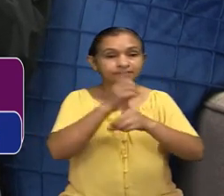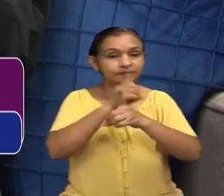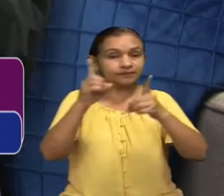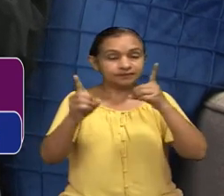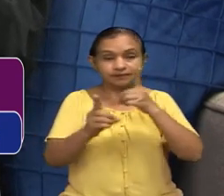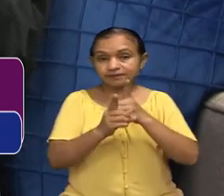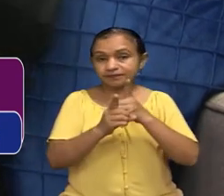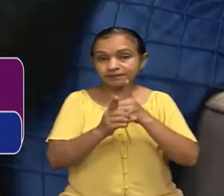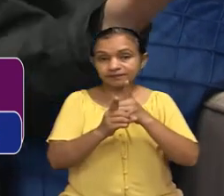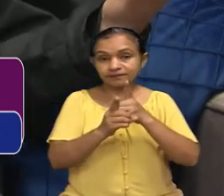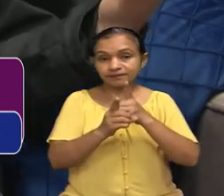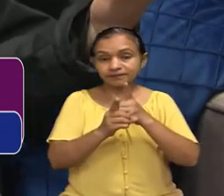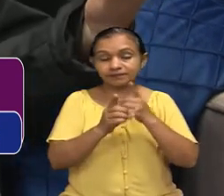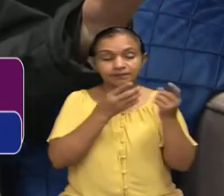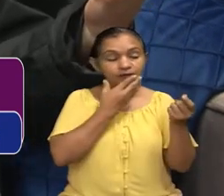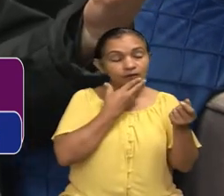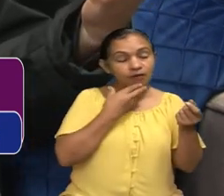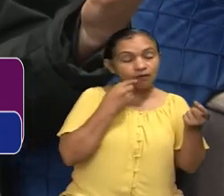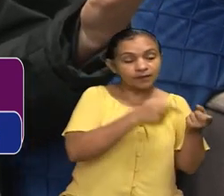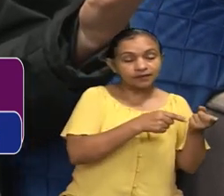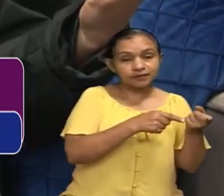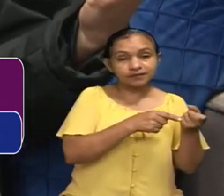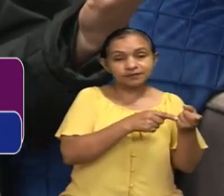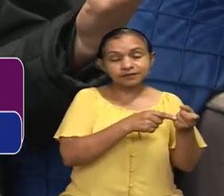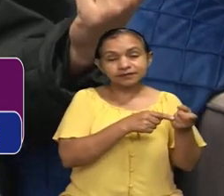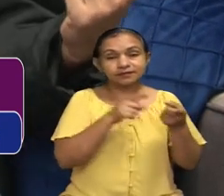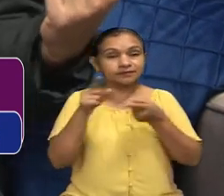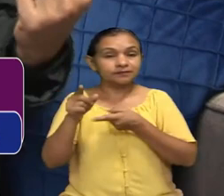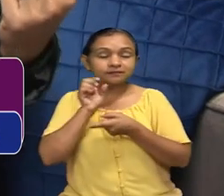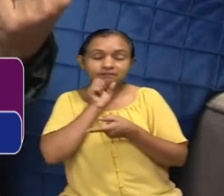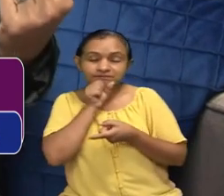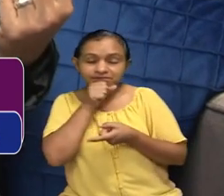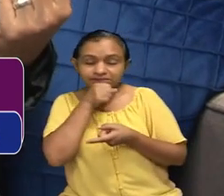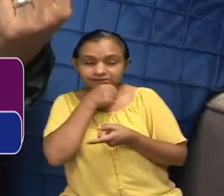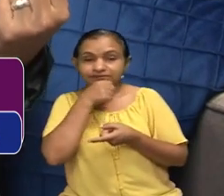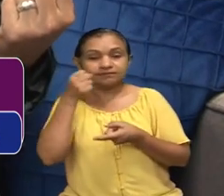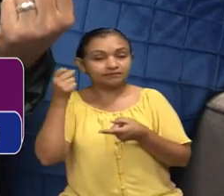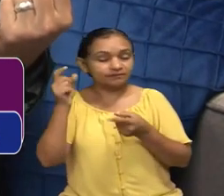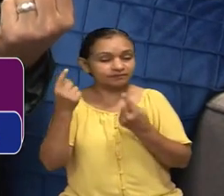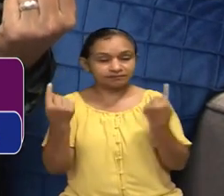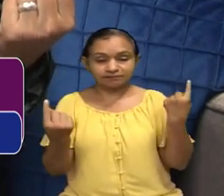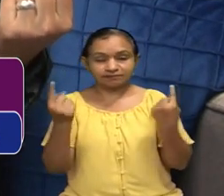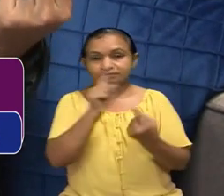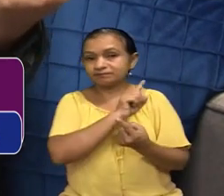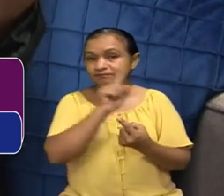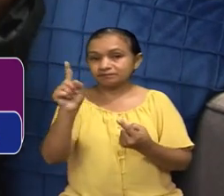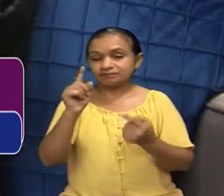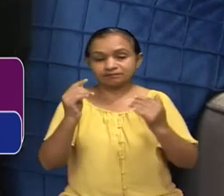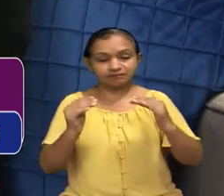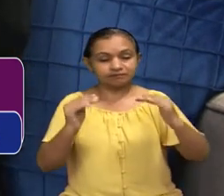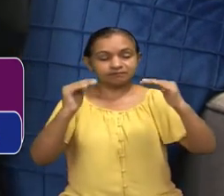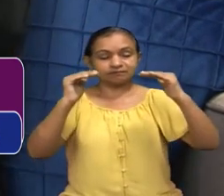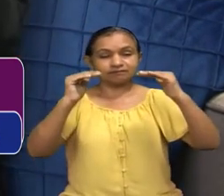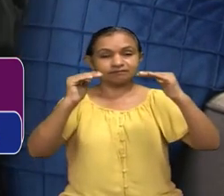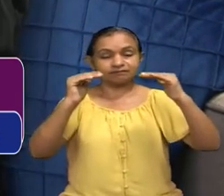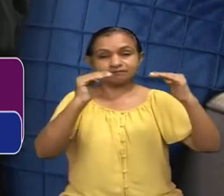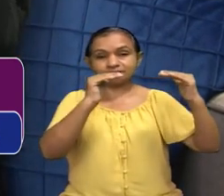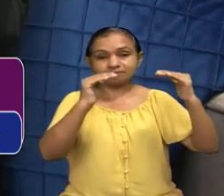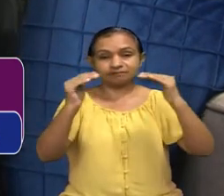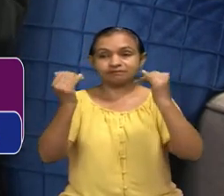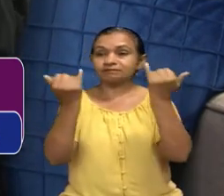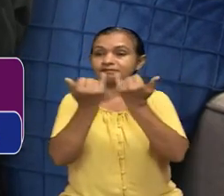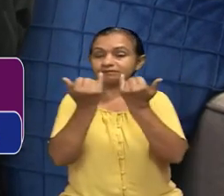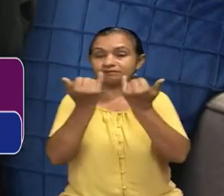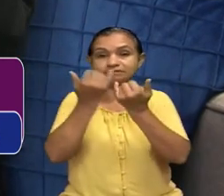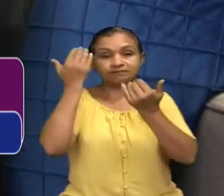discriminación ni a los que son muy jóvenes, ni debe de haber discriminación a los que son muy adultos, claro, sino que debemos de juntar